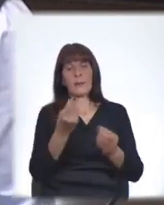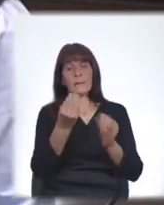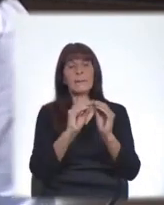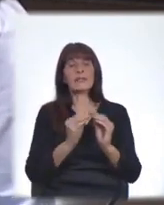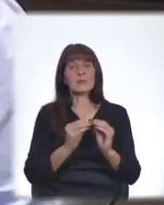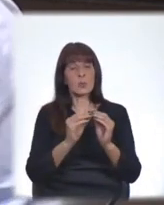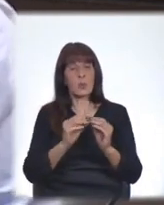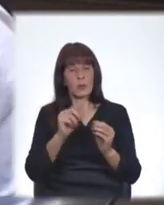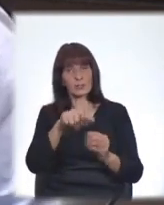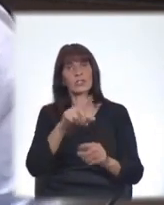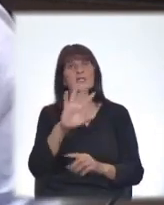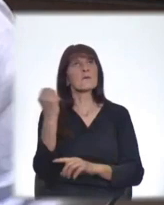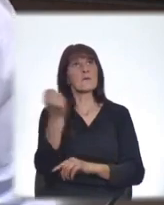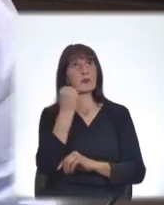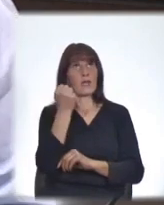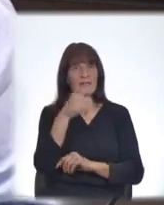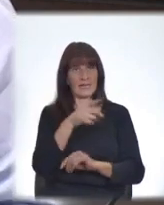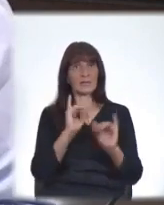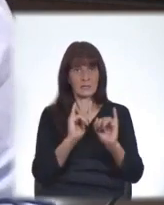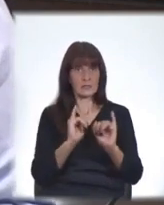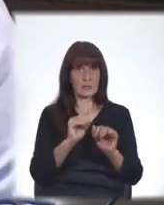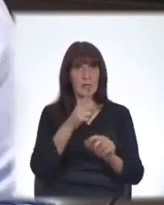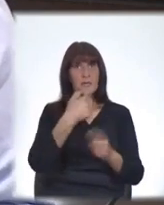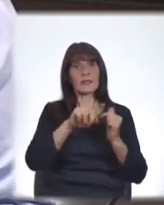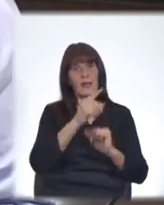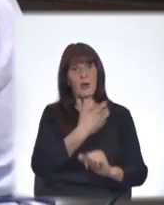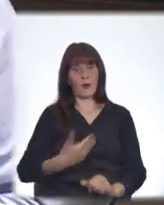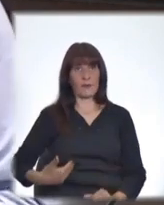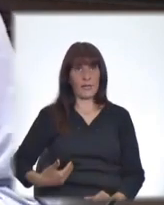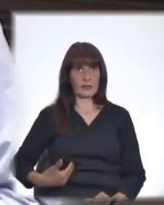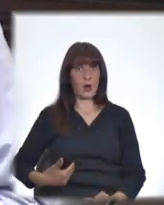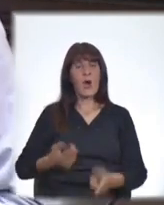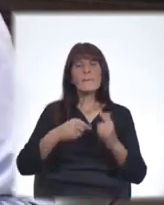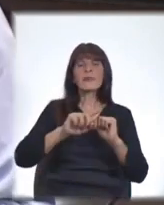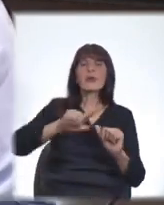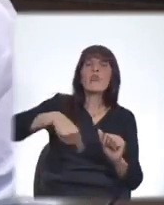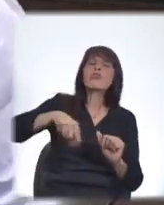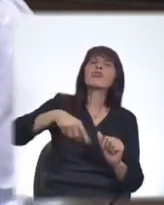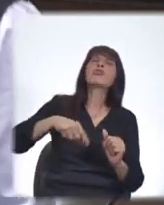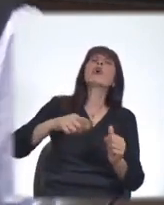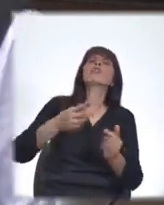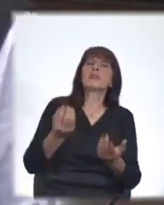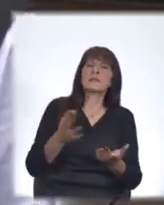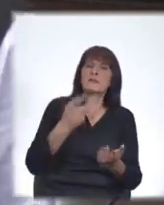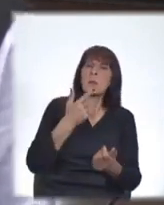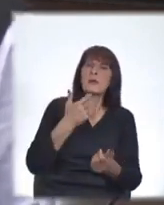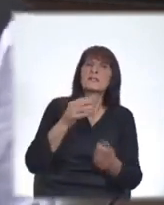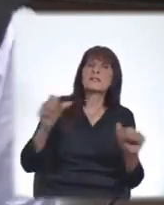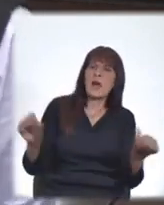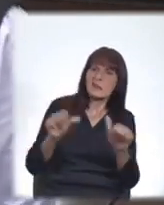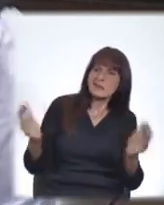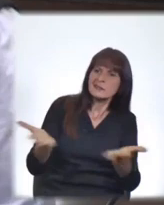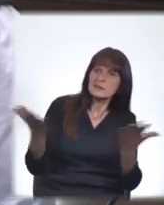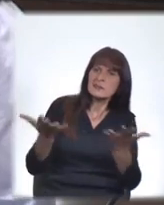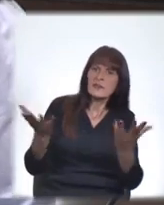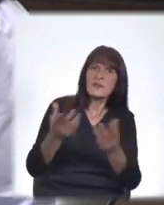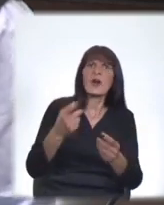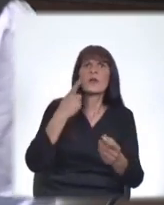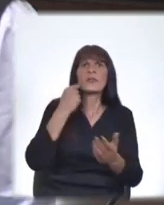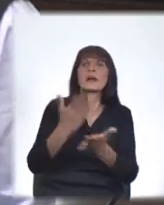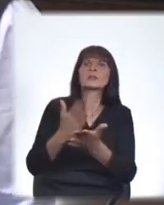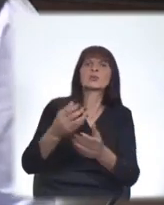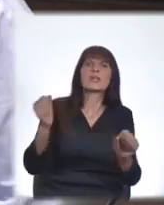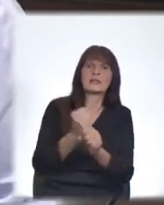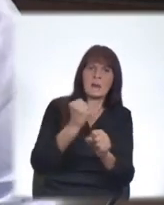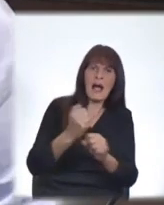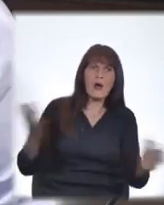es una de las instancias fundamentales del plan de acción de un gobierno. Ahora, ¿dónde están las iniciativas en políticas activas y planes de acción en materia de